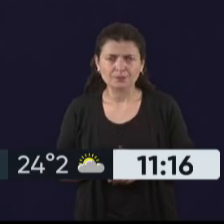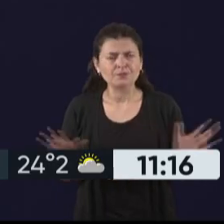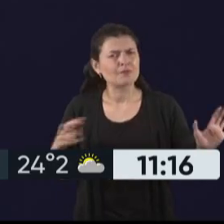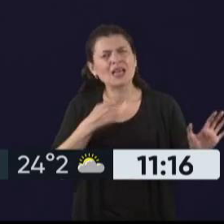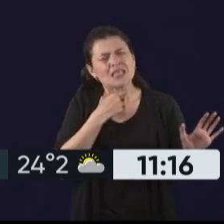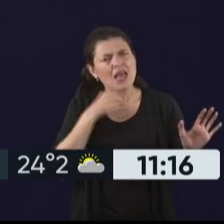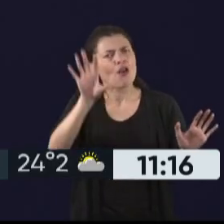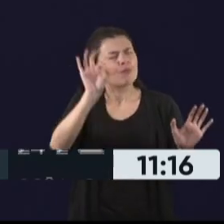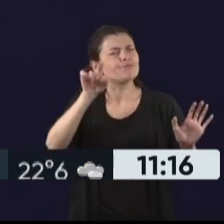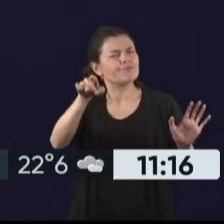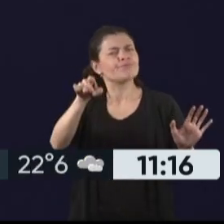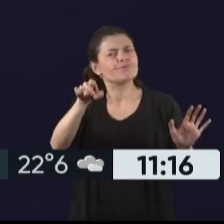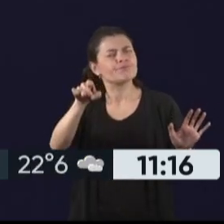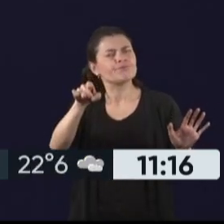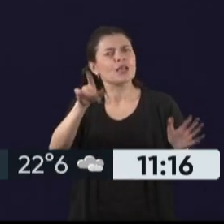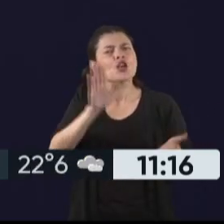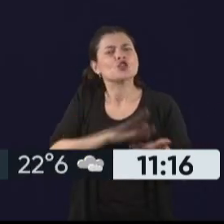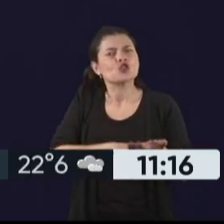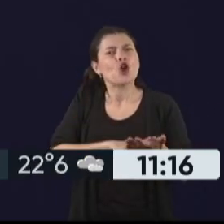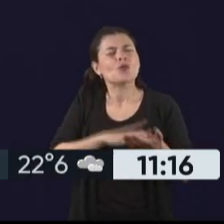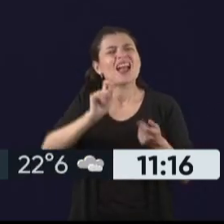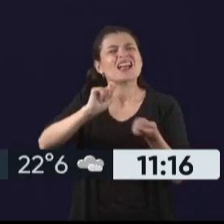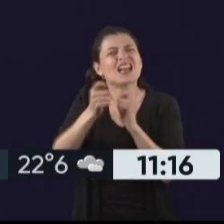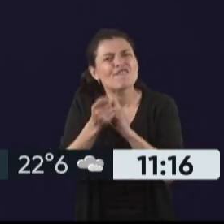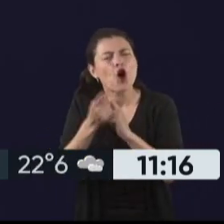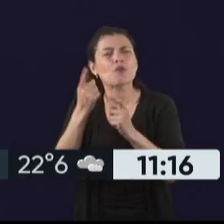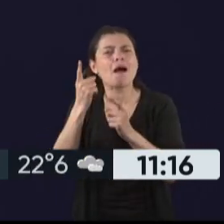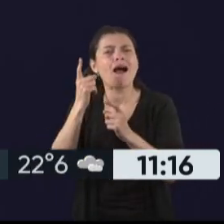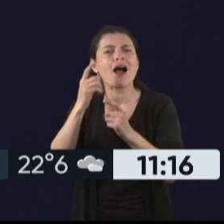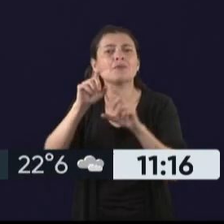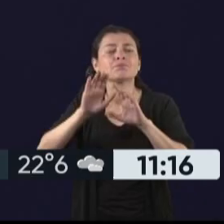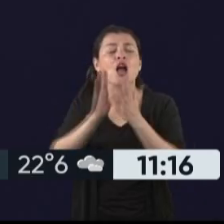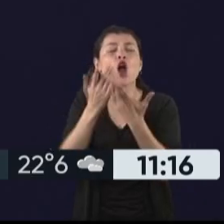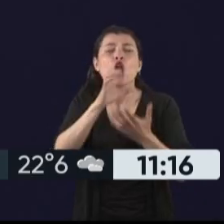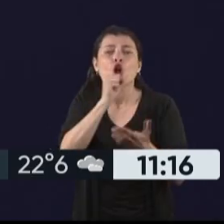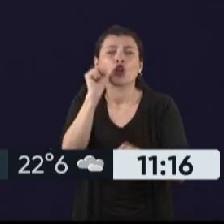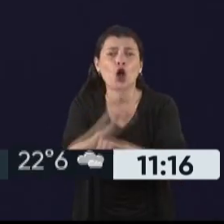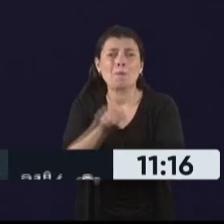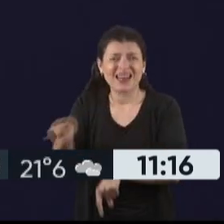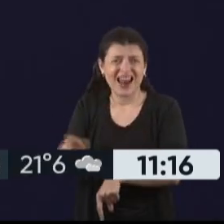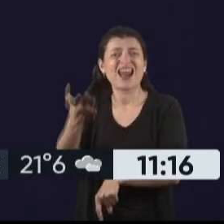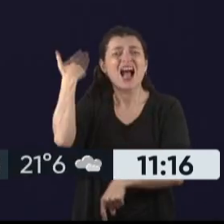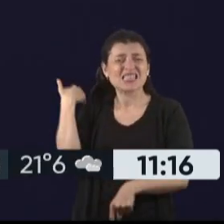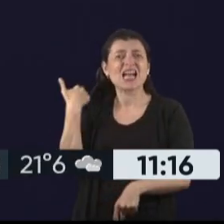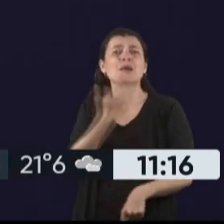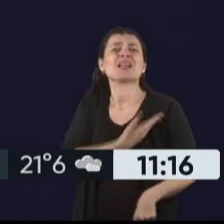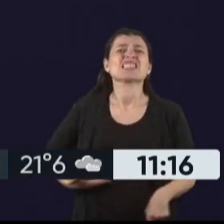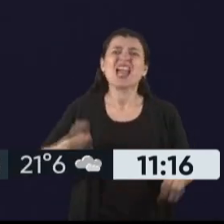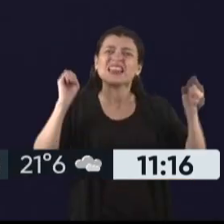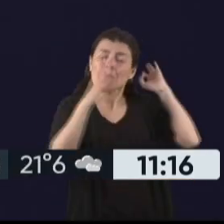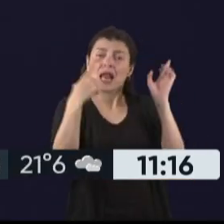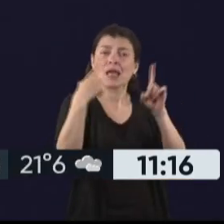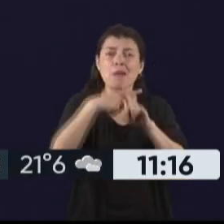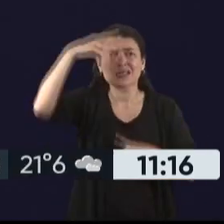quiero destacar el anuncio de reforma penal que ayer hicieron el presidente de la Nación y la ministra de Seguridad